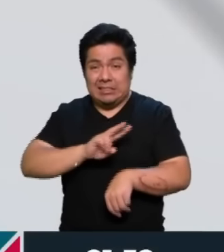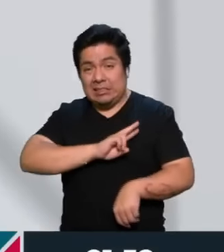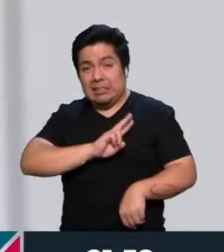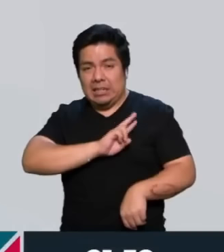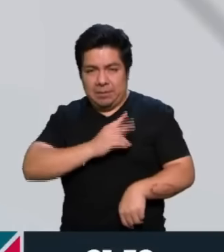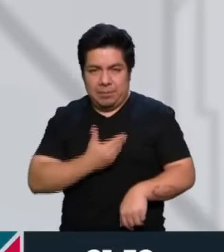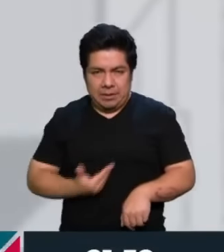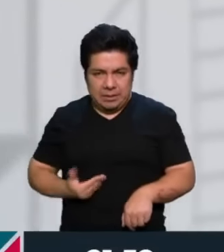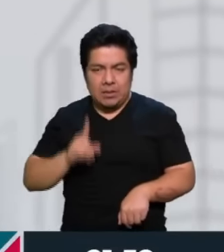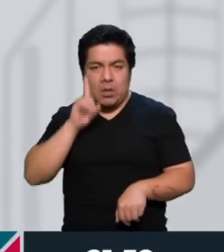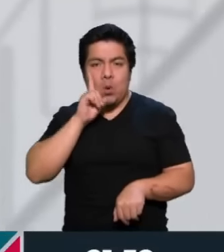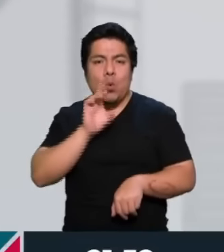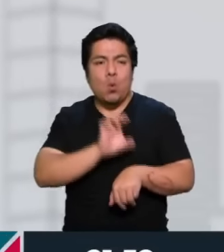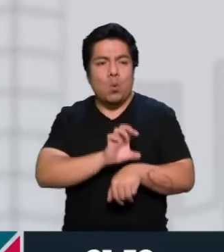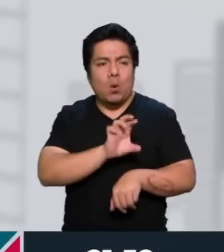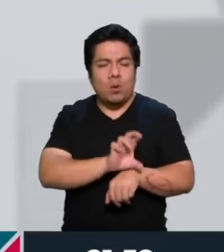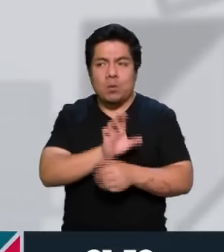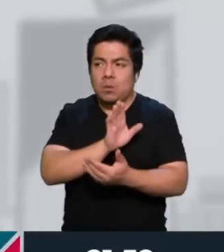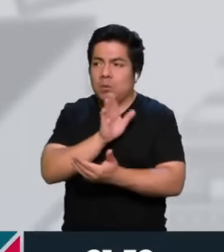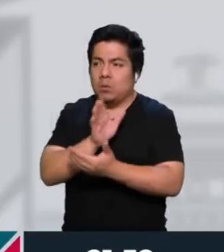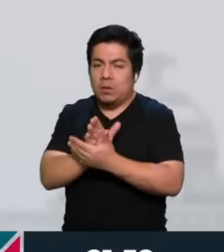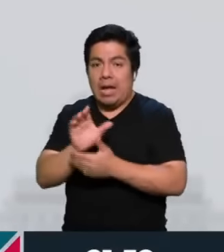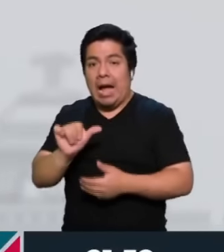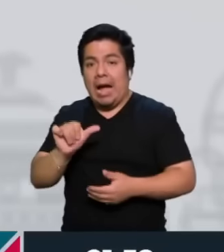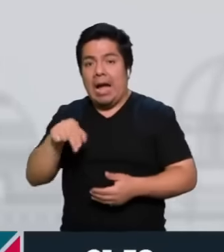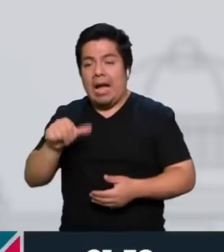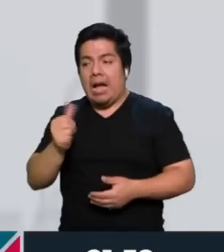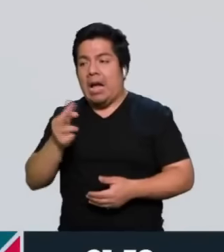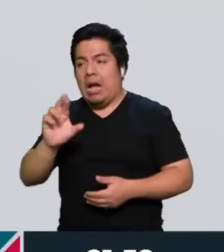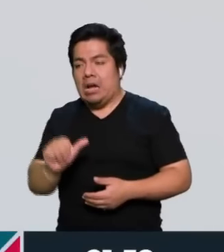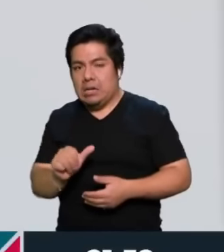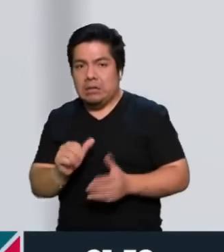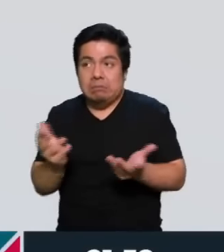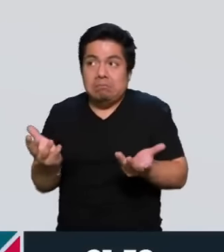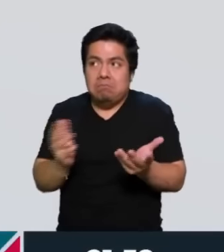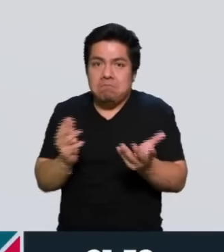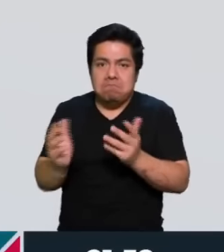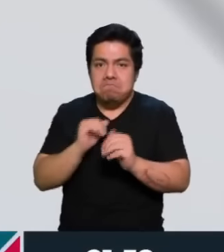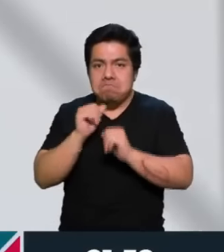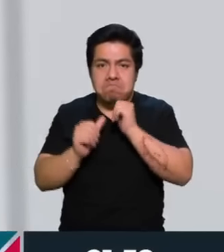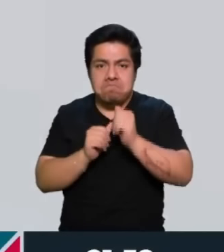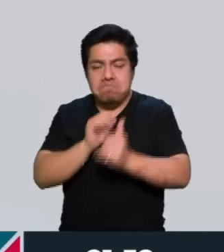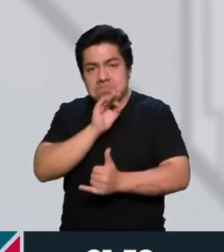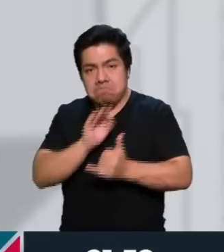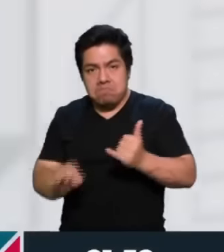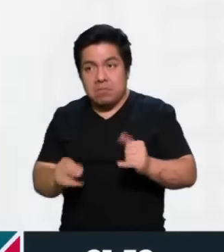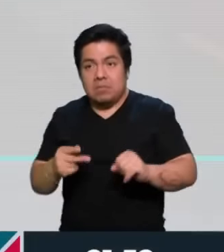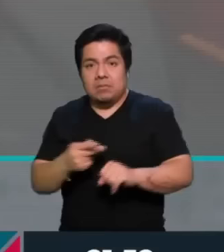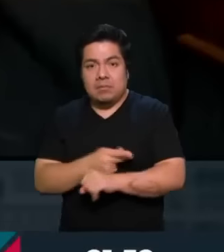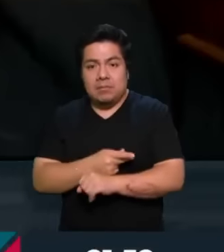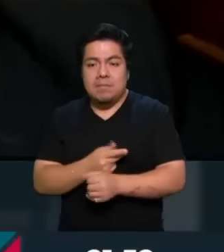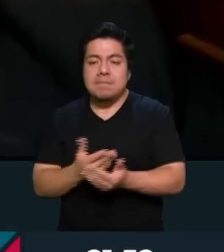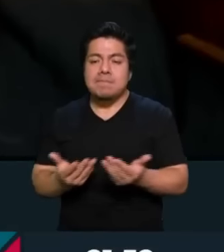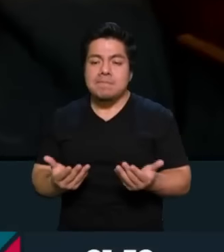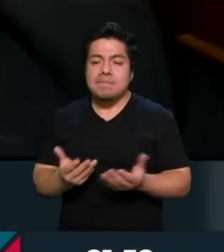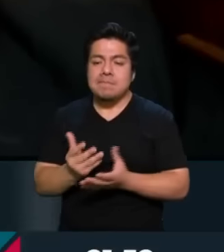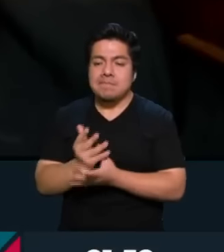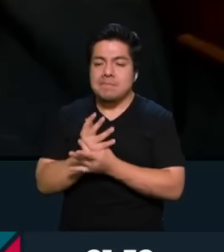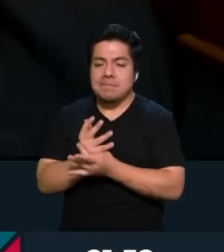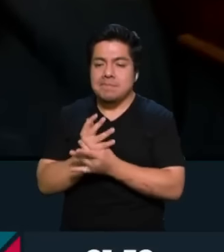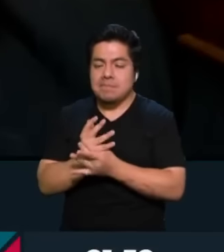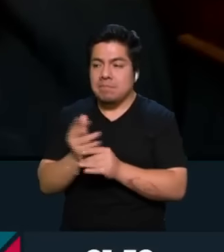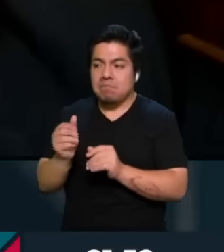ecuatoriana finalmente llega ancara en ancara pues está sin pena ni Gloria y al final de cuentas le dicen